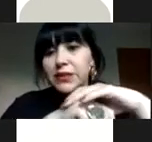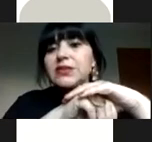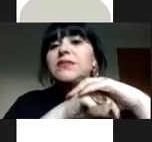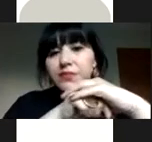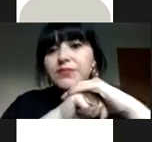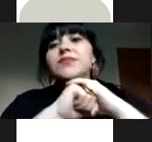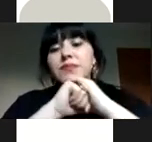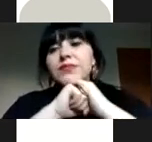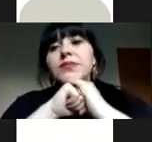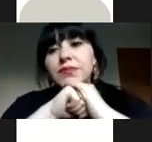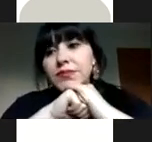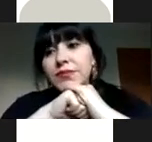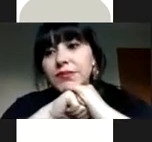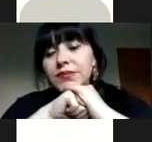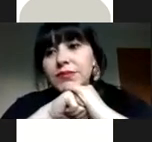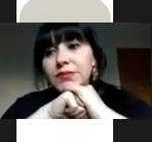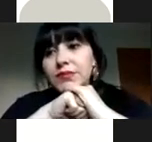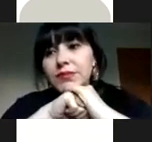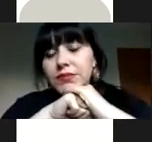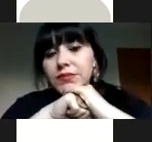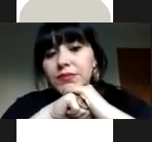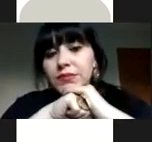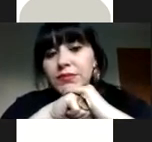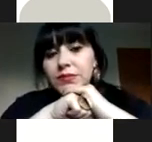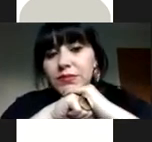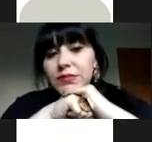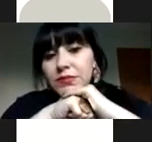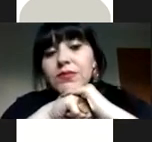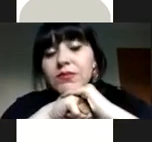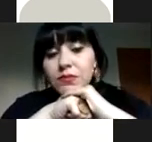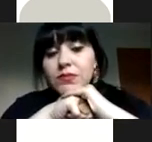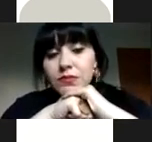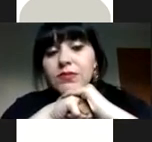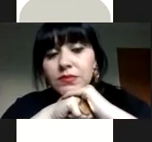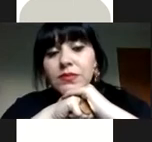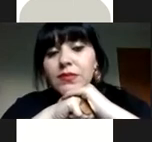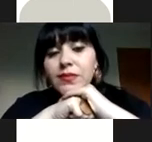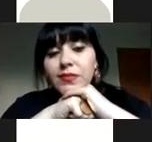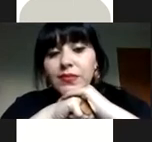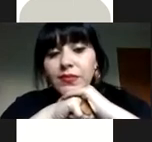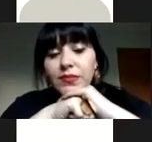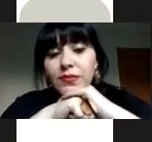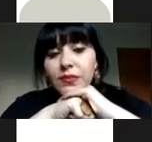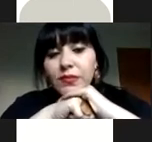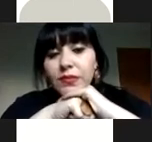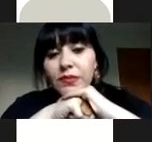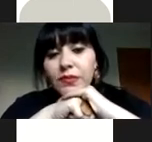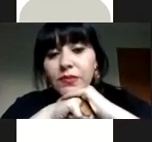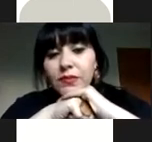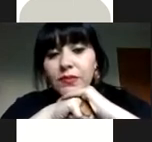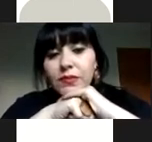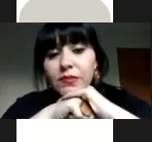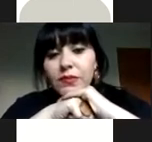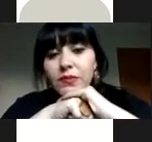se abandonan y bueno, tenía que salir, y después ya viene el paso natural de que